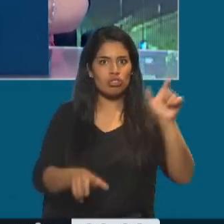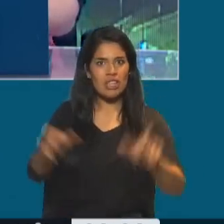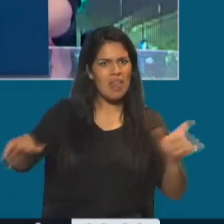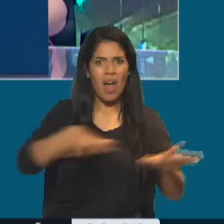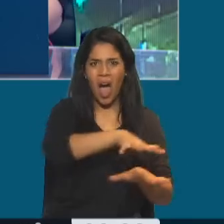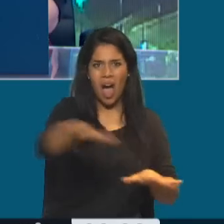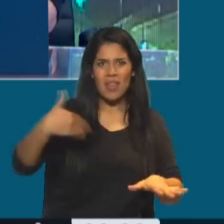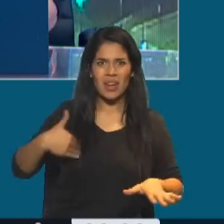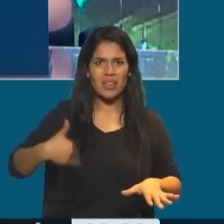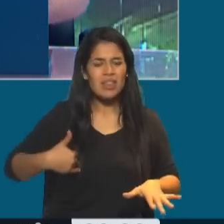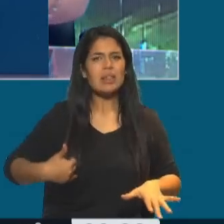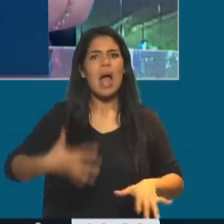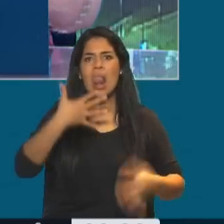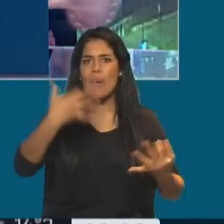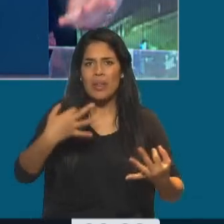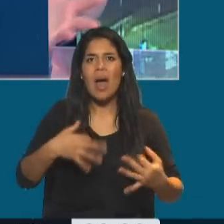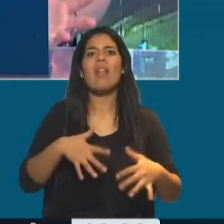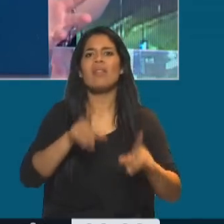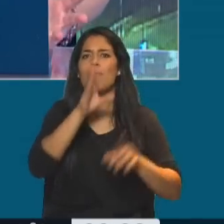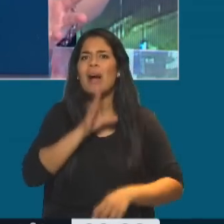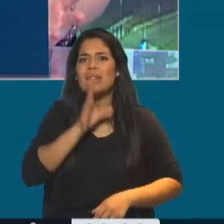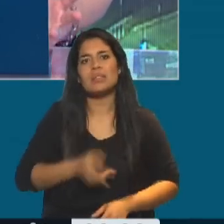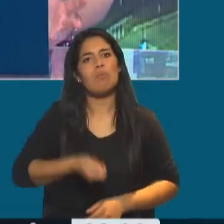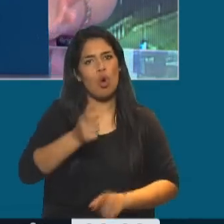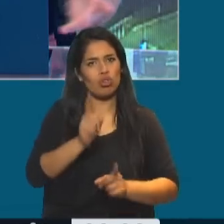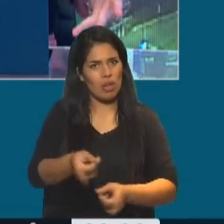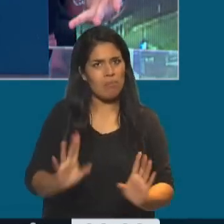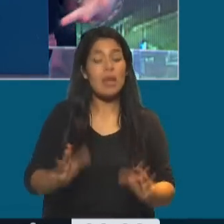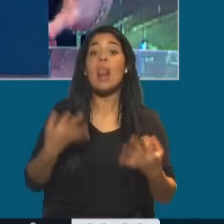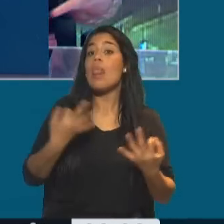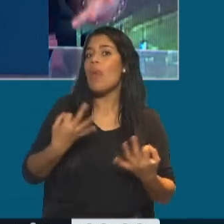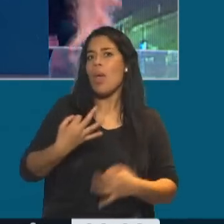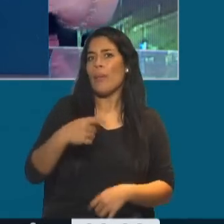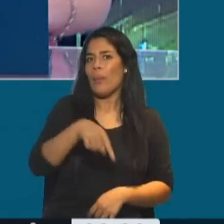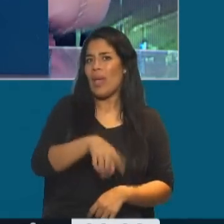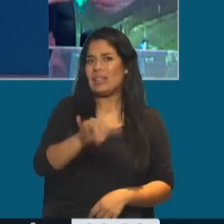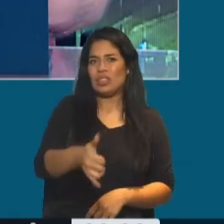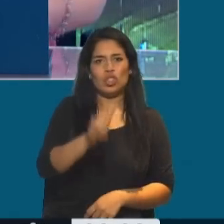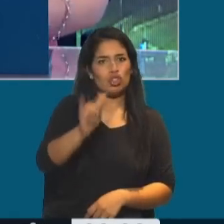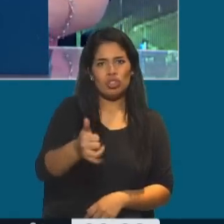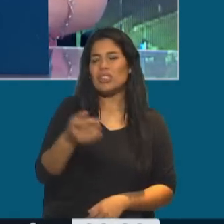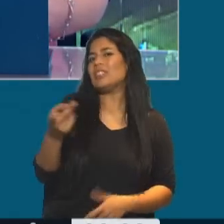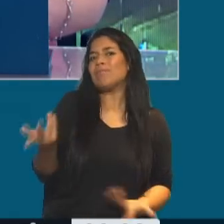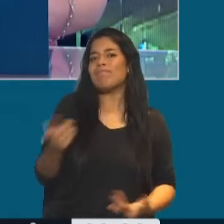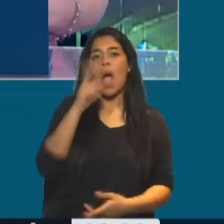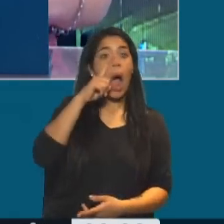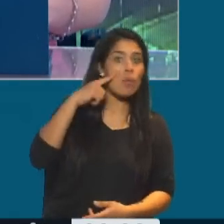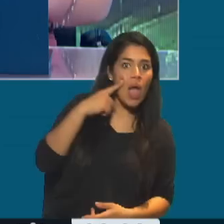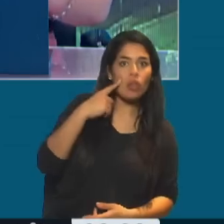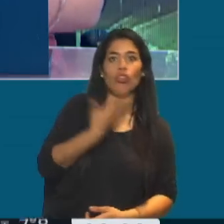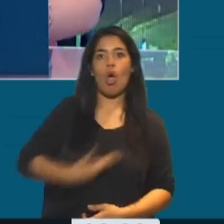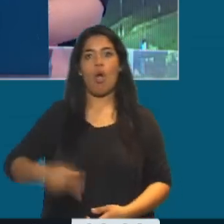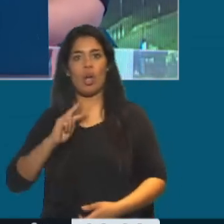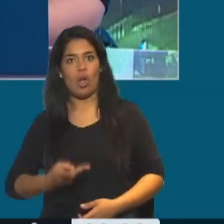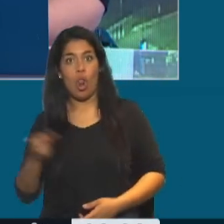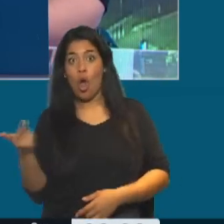Economía tiene que ser fuerte. ¿Quién va a cumplir con todo eso? ¿Quién va a hacer que el presidente y la vice estén de acuerdo en el programa económico?